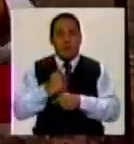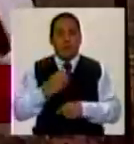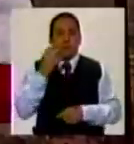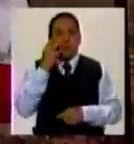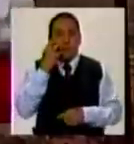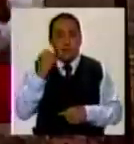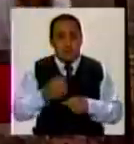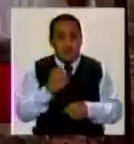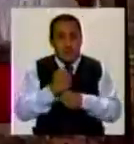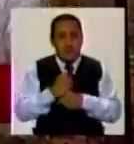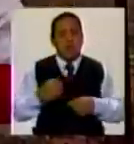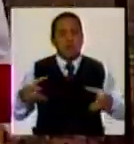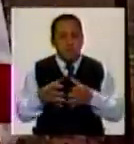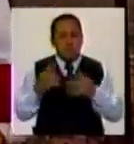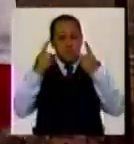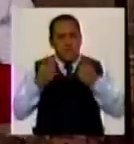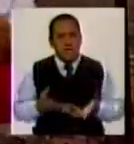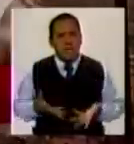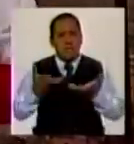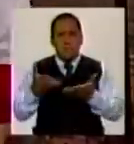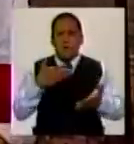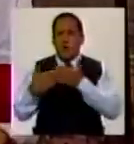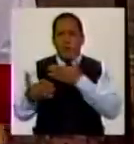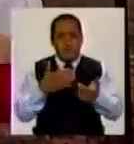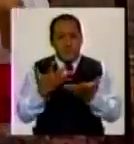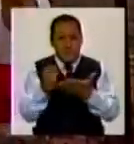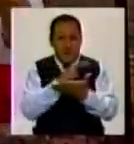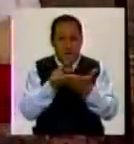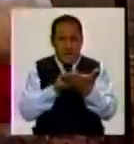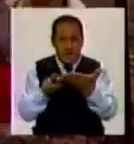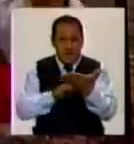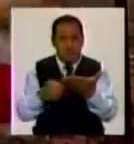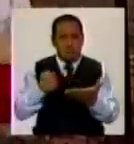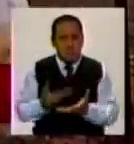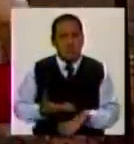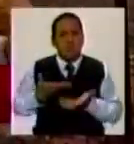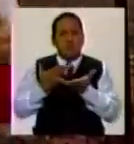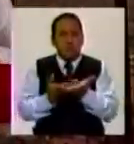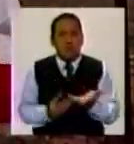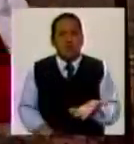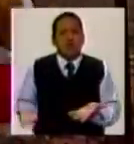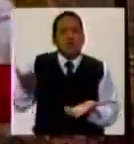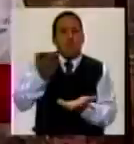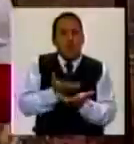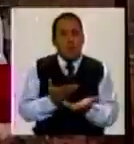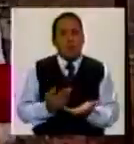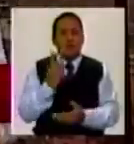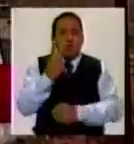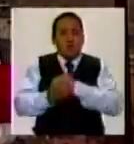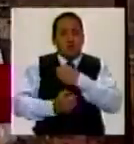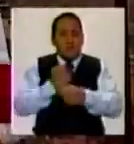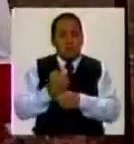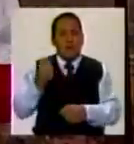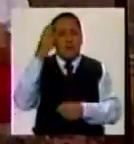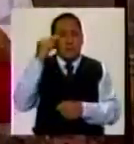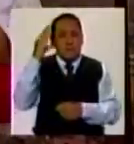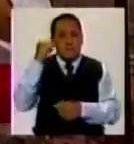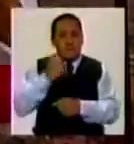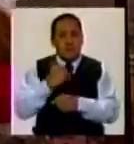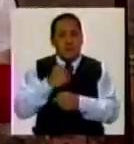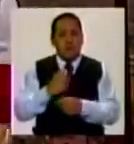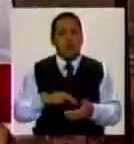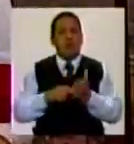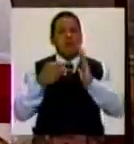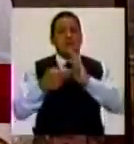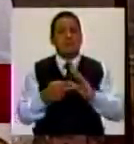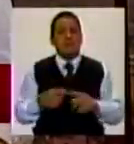entregada a esta gestión y está disponible para cualquiera que la quiera revisar, y hemos enriquecido esta propuesta en los últimos 2 años de experiencia en la gestión, en lo que se